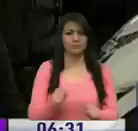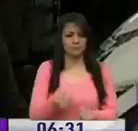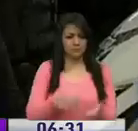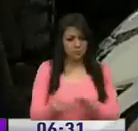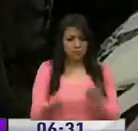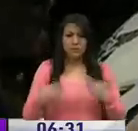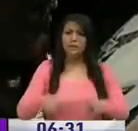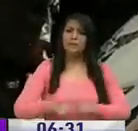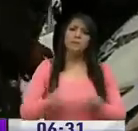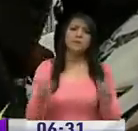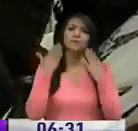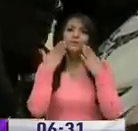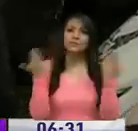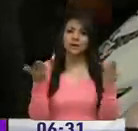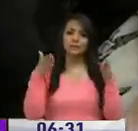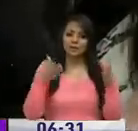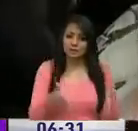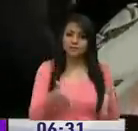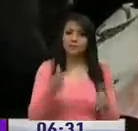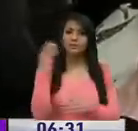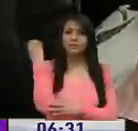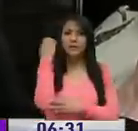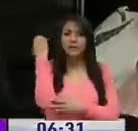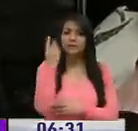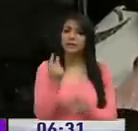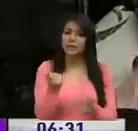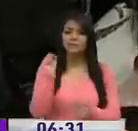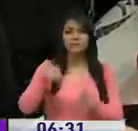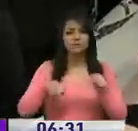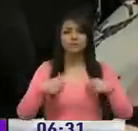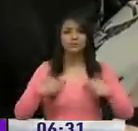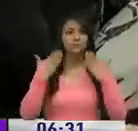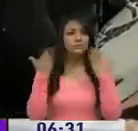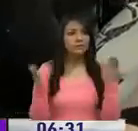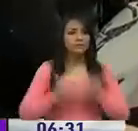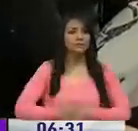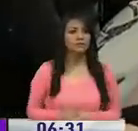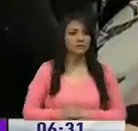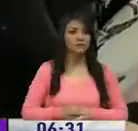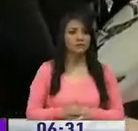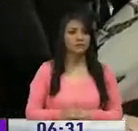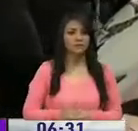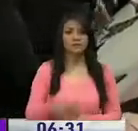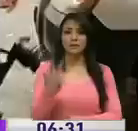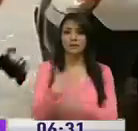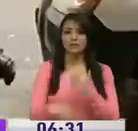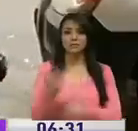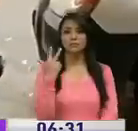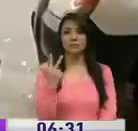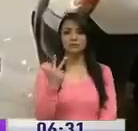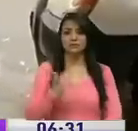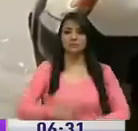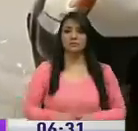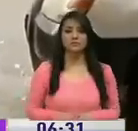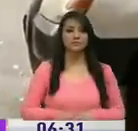muerto pero no sabemos si le dieron los primeros auxilios o no le dieron claro tiene tres niños elementos de criminalística de la